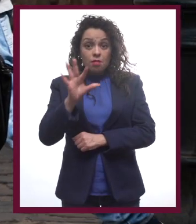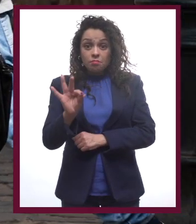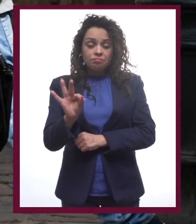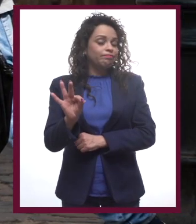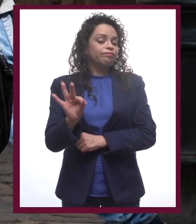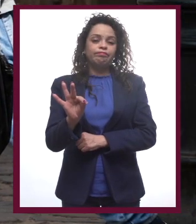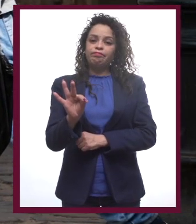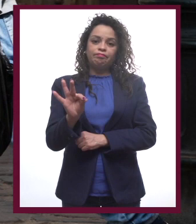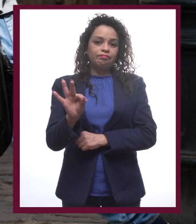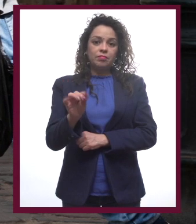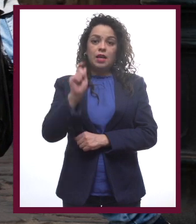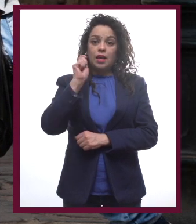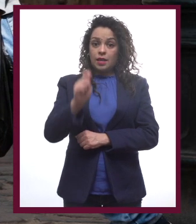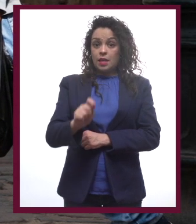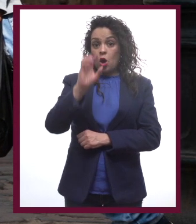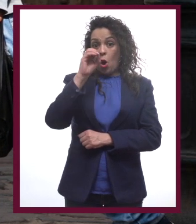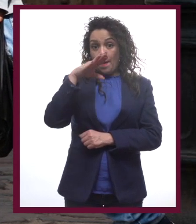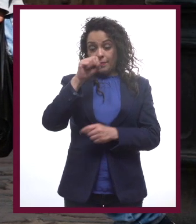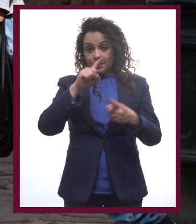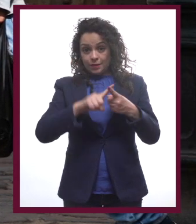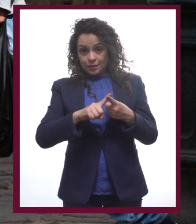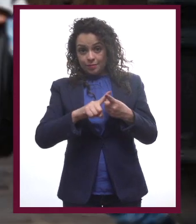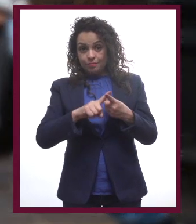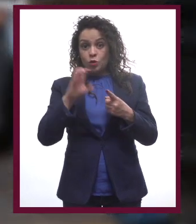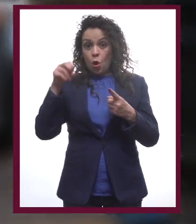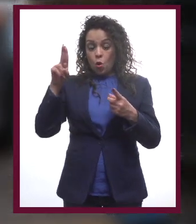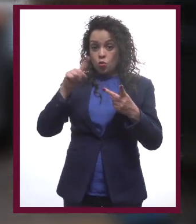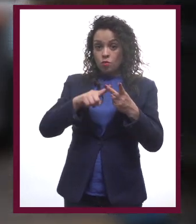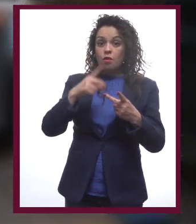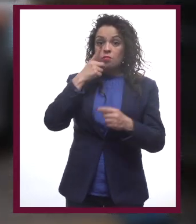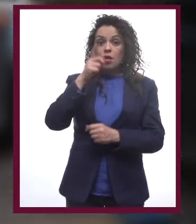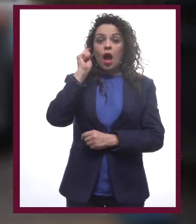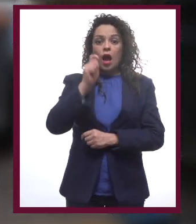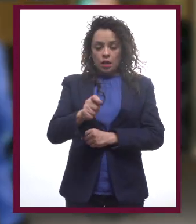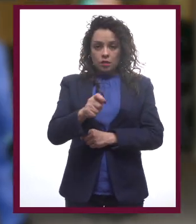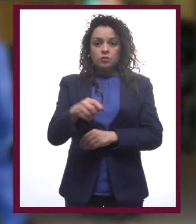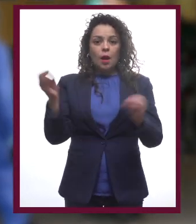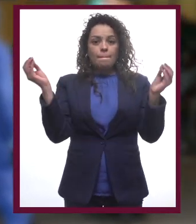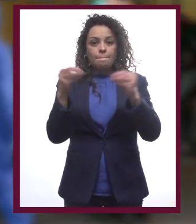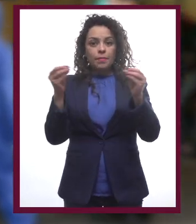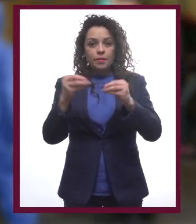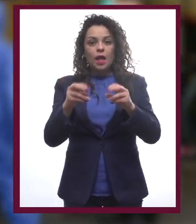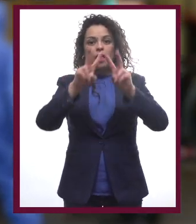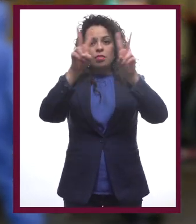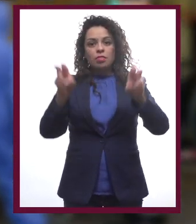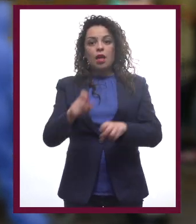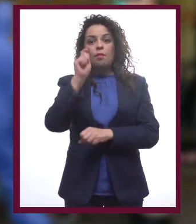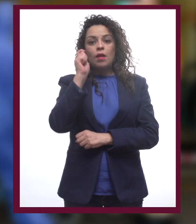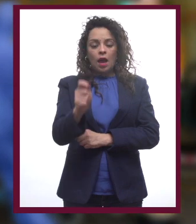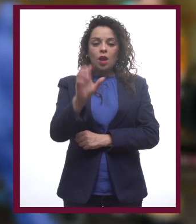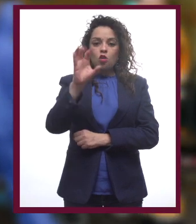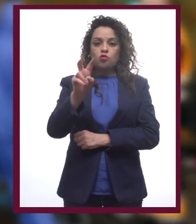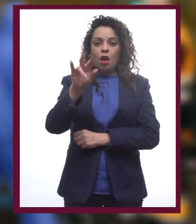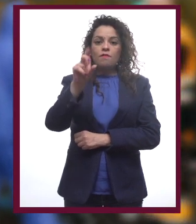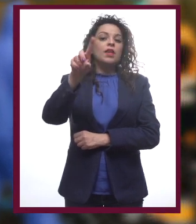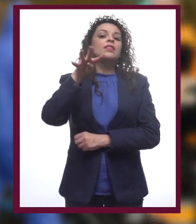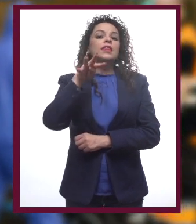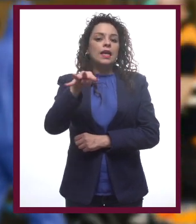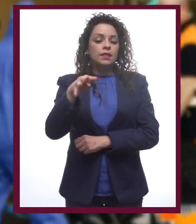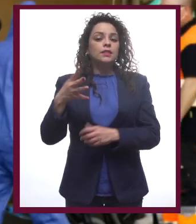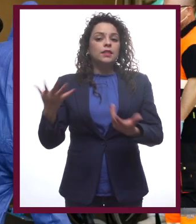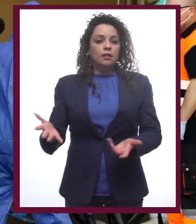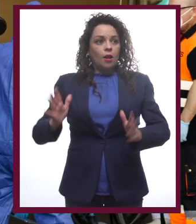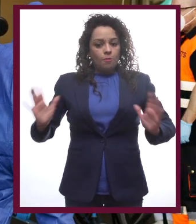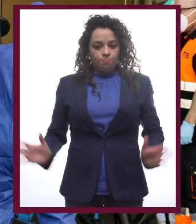Si sabemos, como lo dicen dichos organismos, que la infodemia polariza el debate público sobre los temas relacionados con la